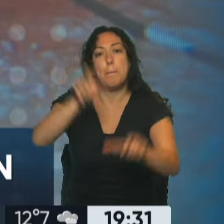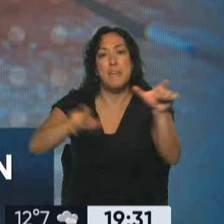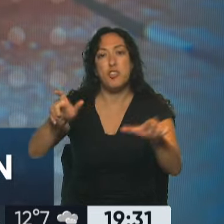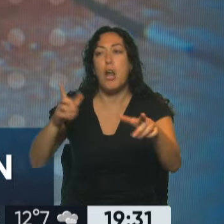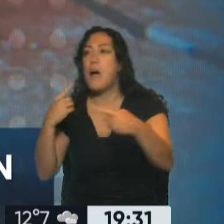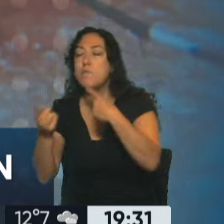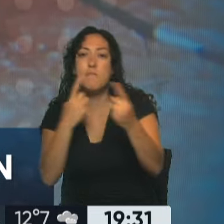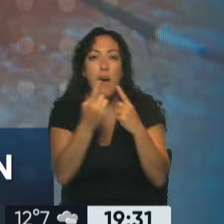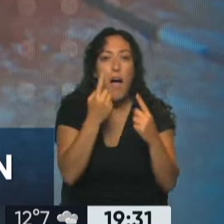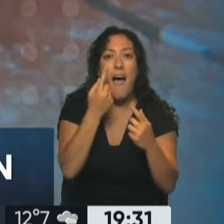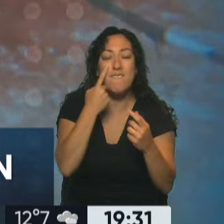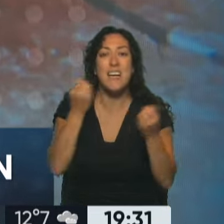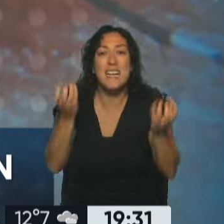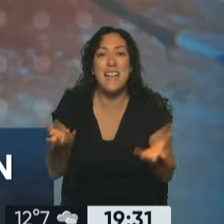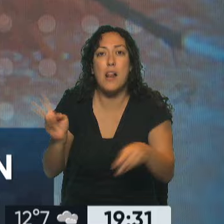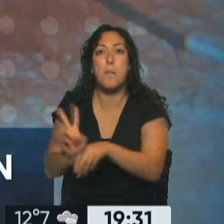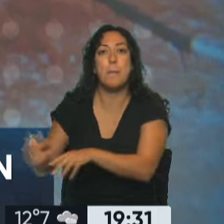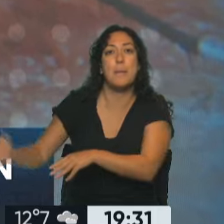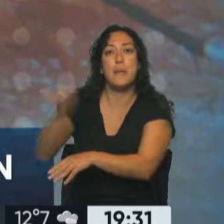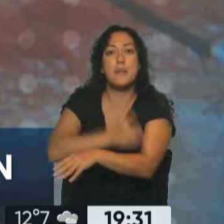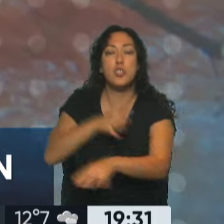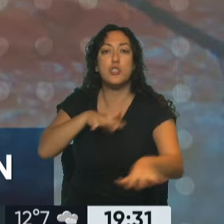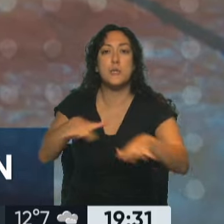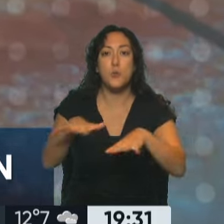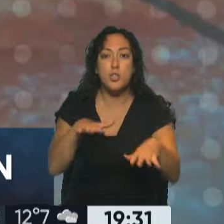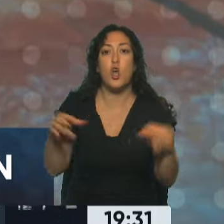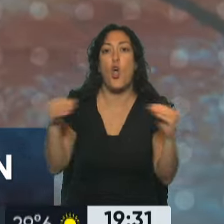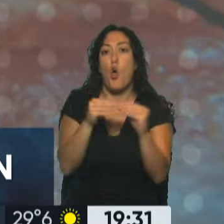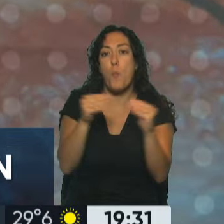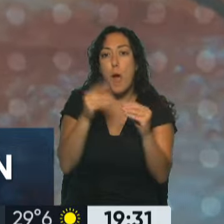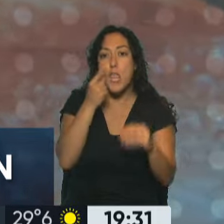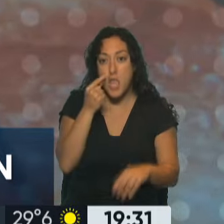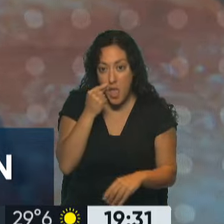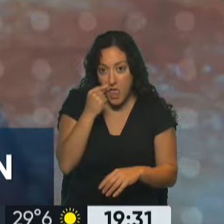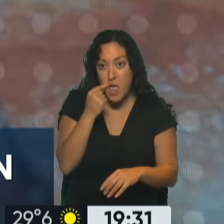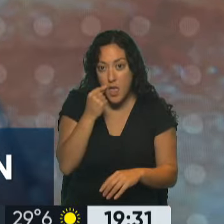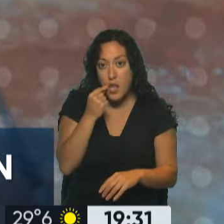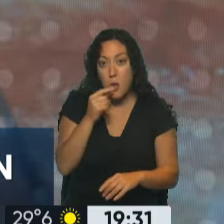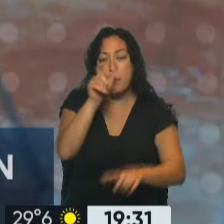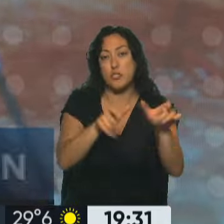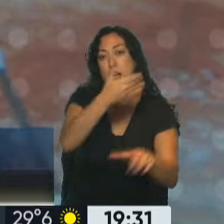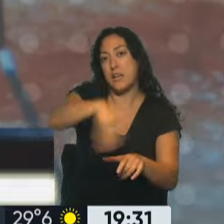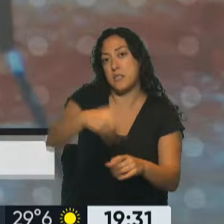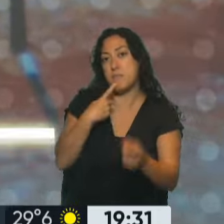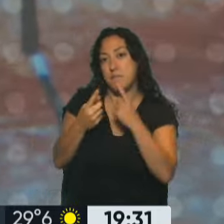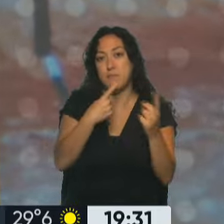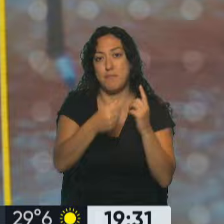saber cómo está previniendo esta situación y uno de nuestros compañeros habló con la gente